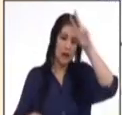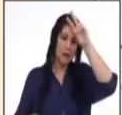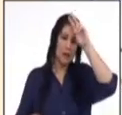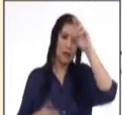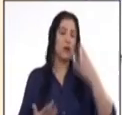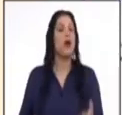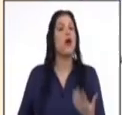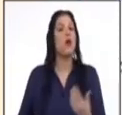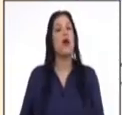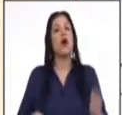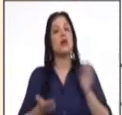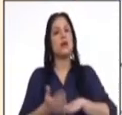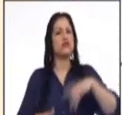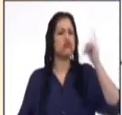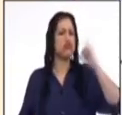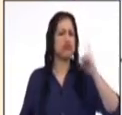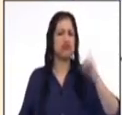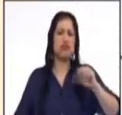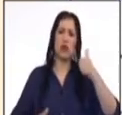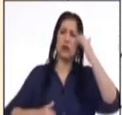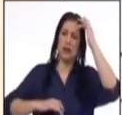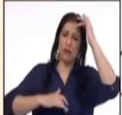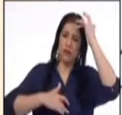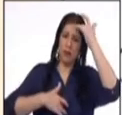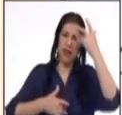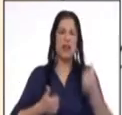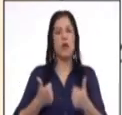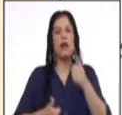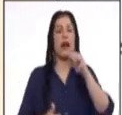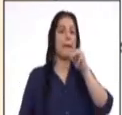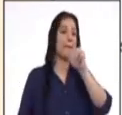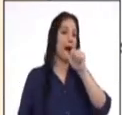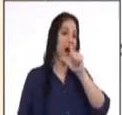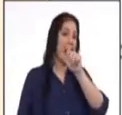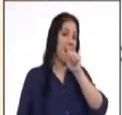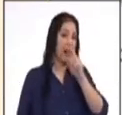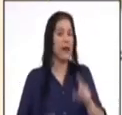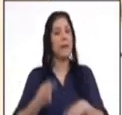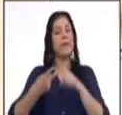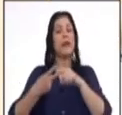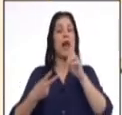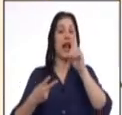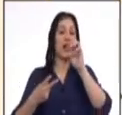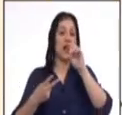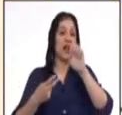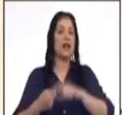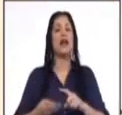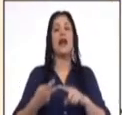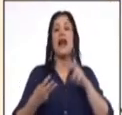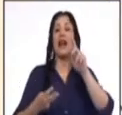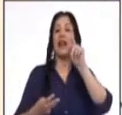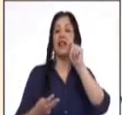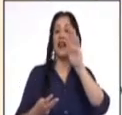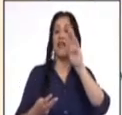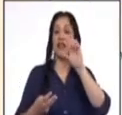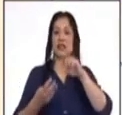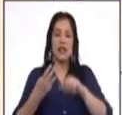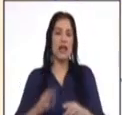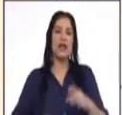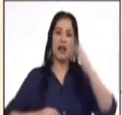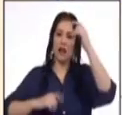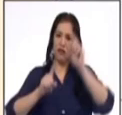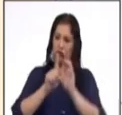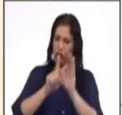una reemergencia epidemiológica de la malaria, el dengue, la tuberculosis y la